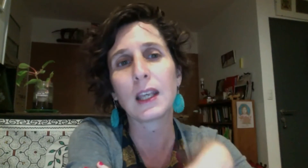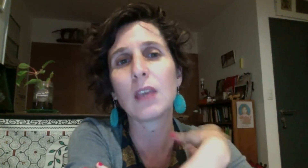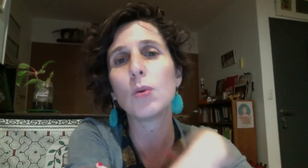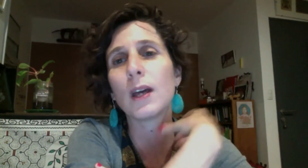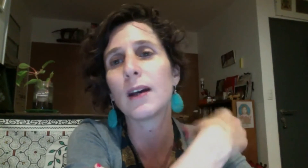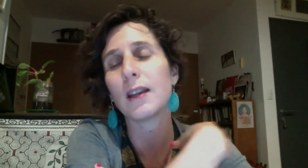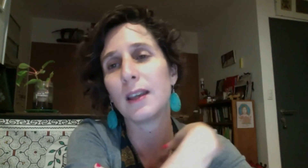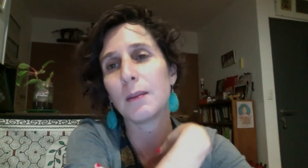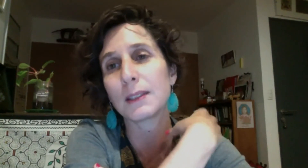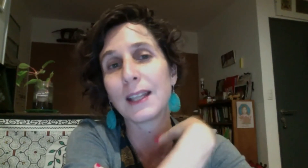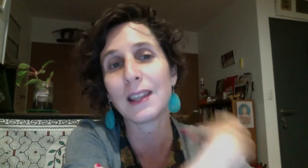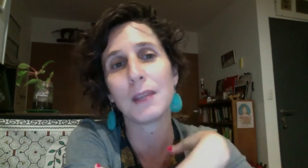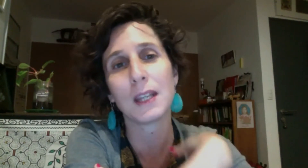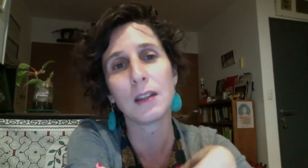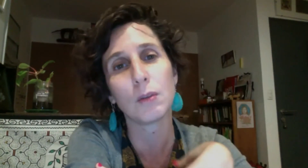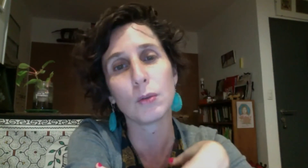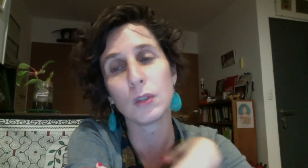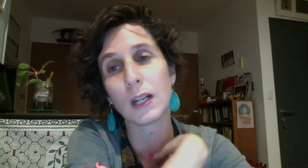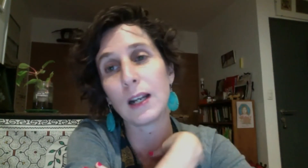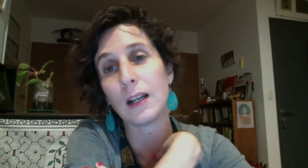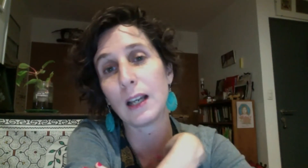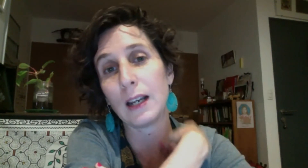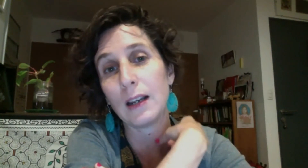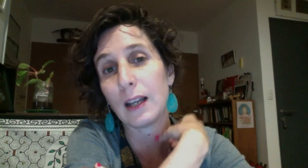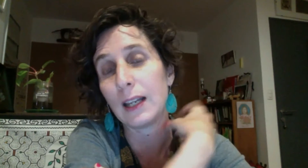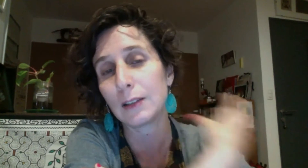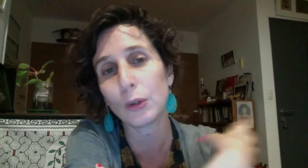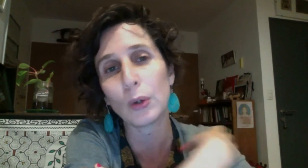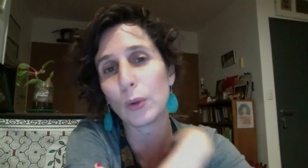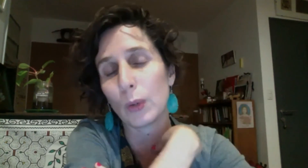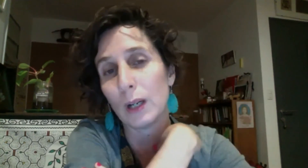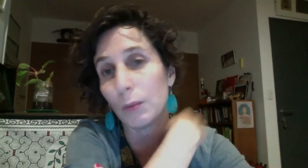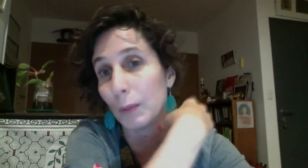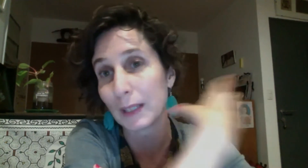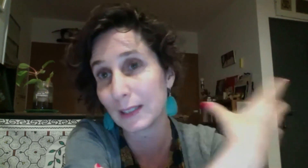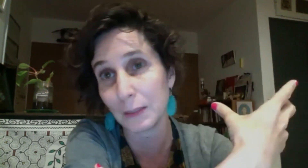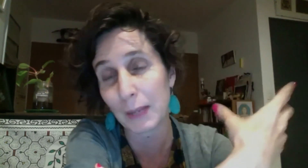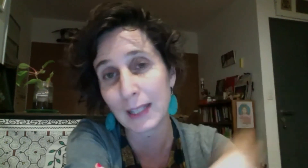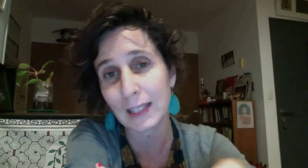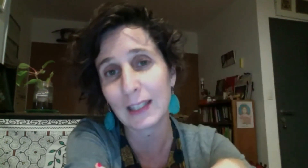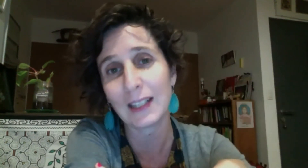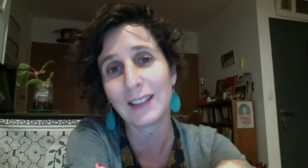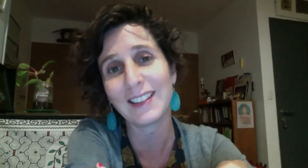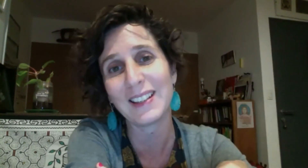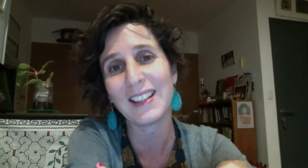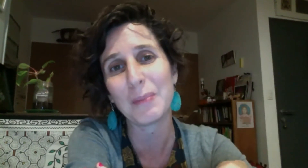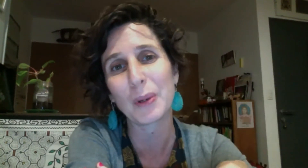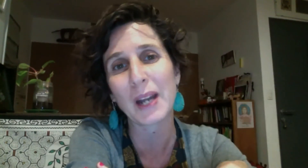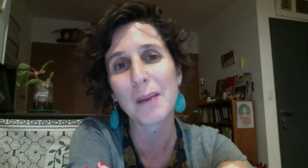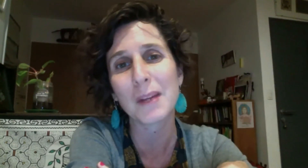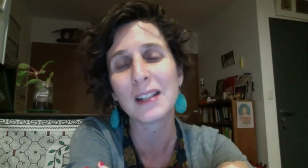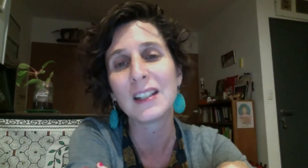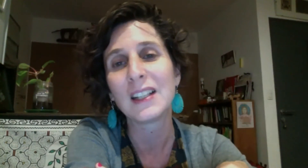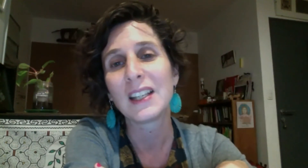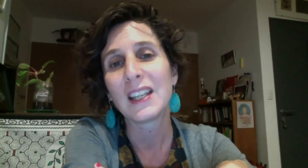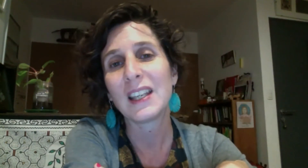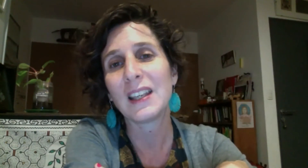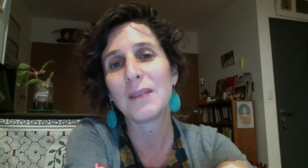que ayuda bastante bien a introducir al lector o al participante del